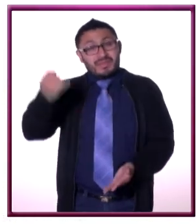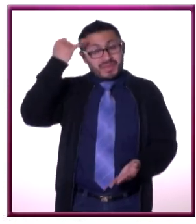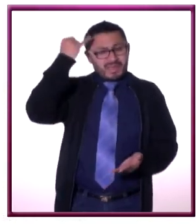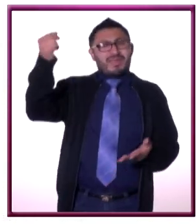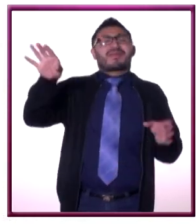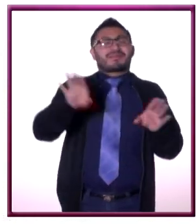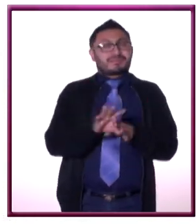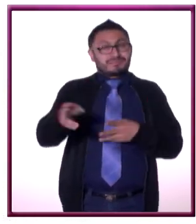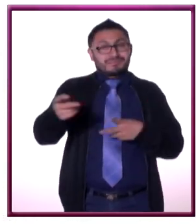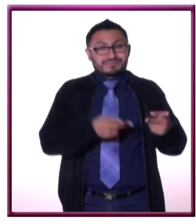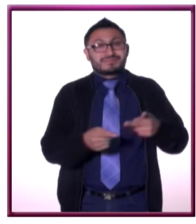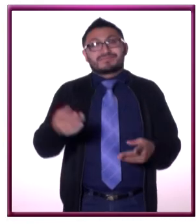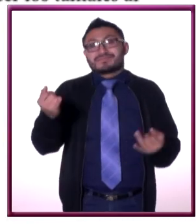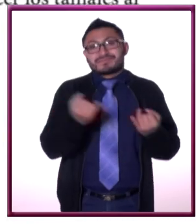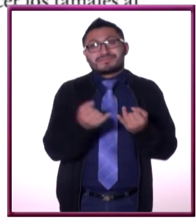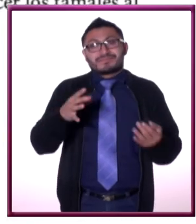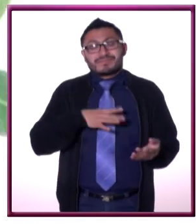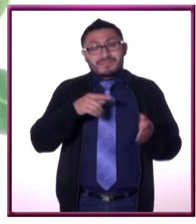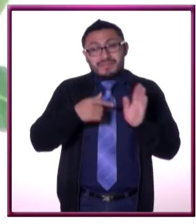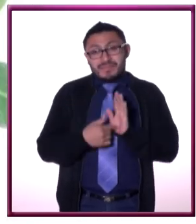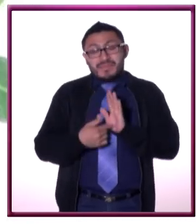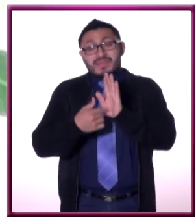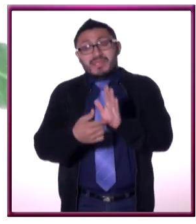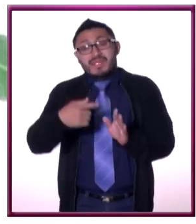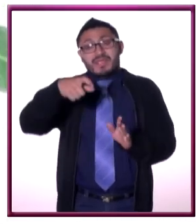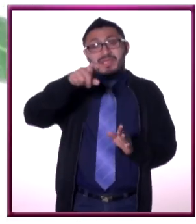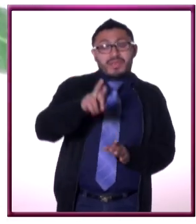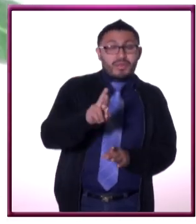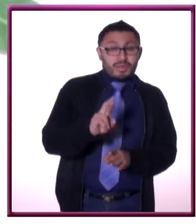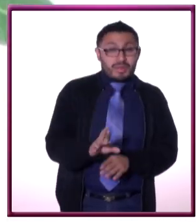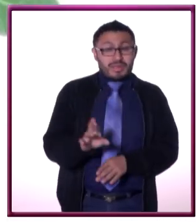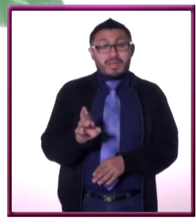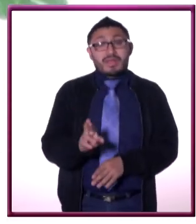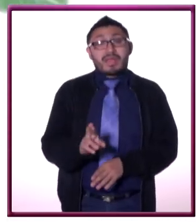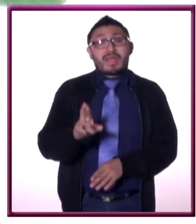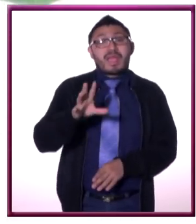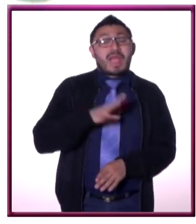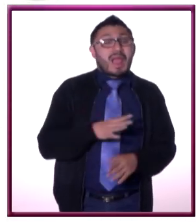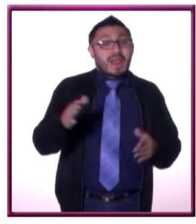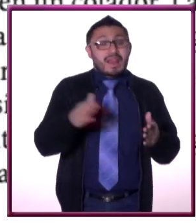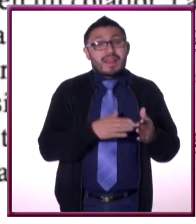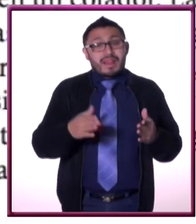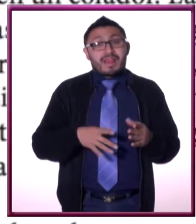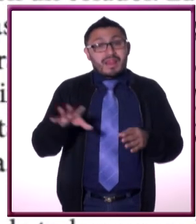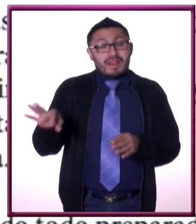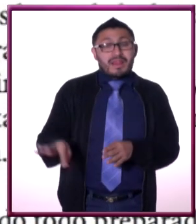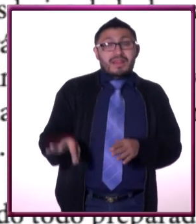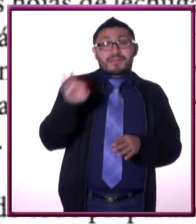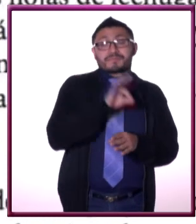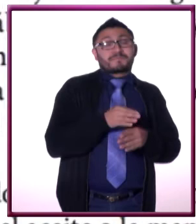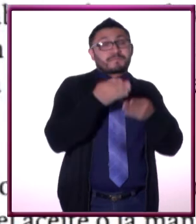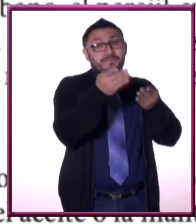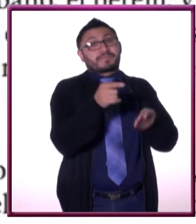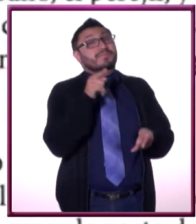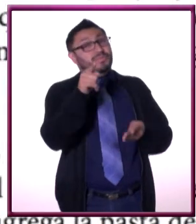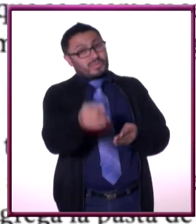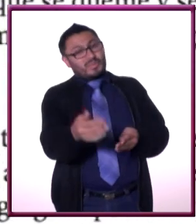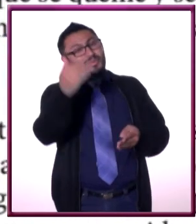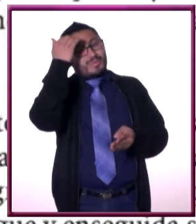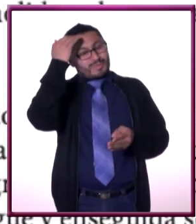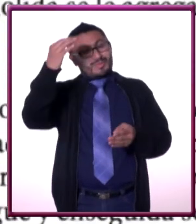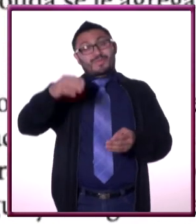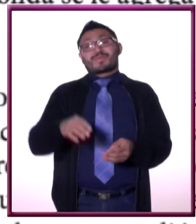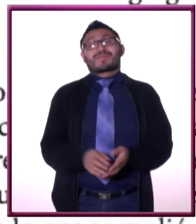cómo prepararlo y además está direccionado a un QR de dónde viene el recetario, de dónde fue sacada esa receta, para que tengas